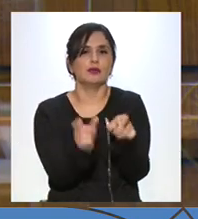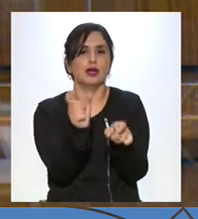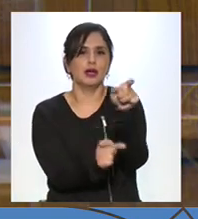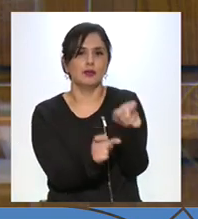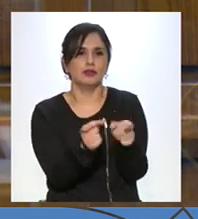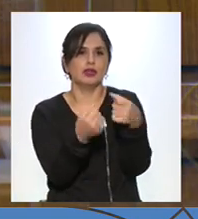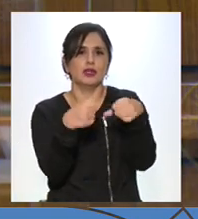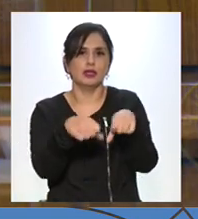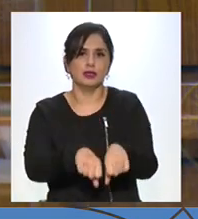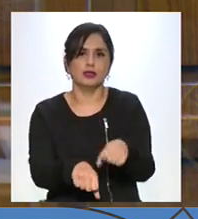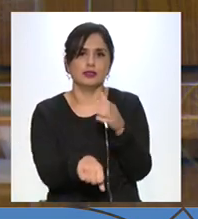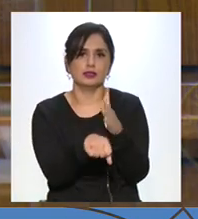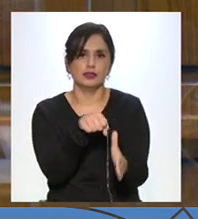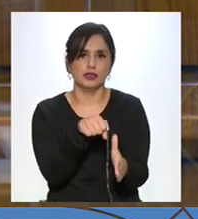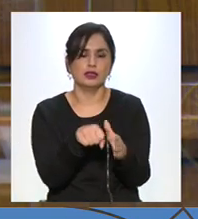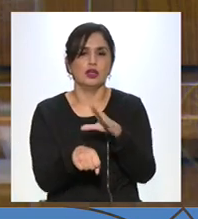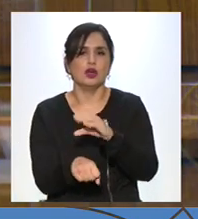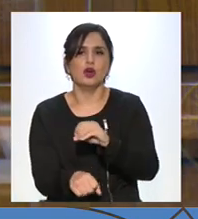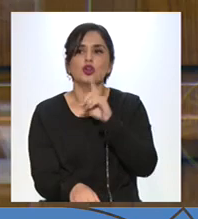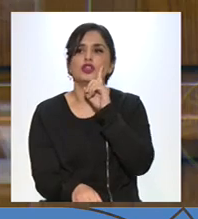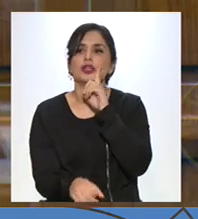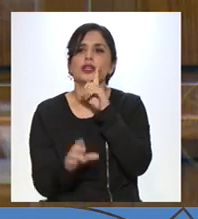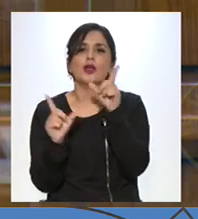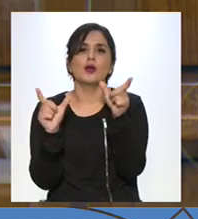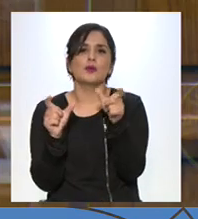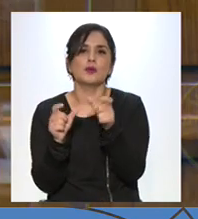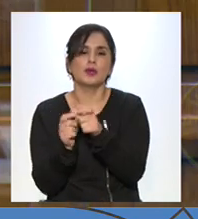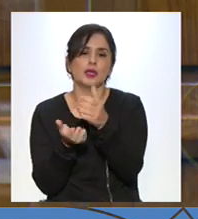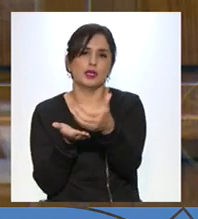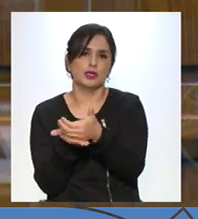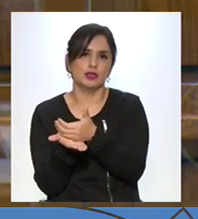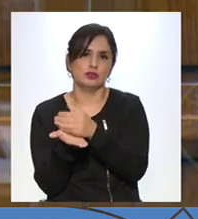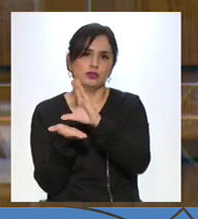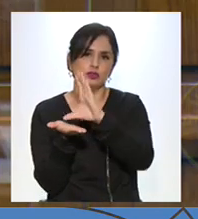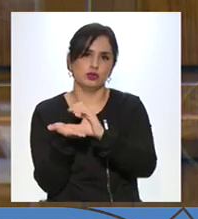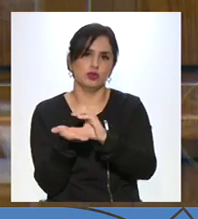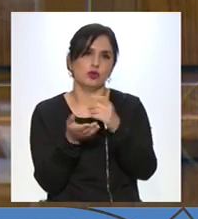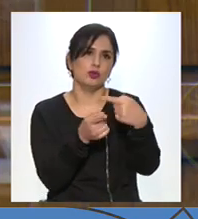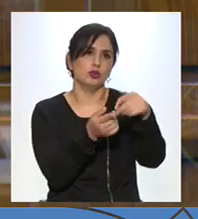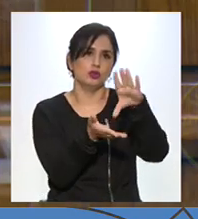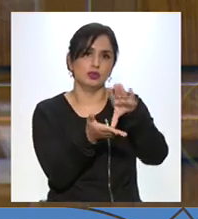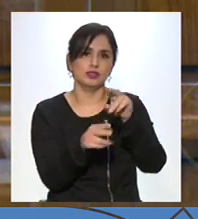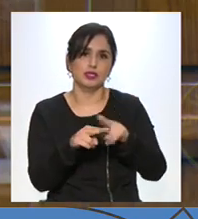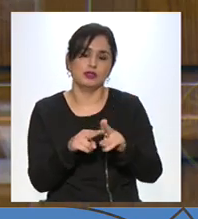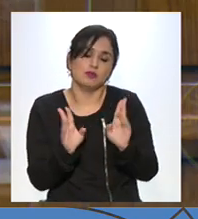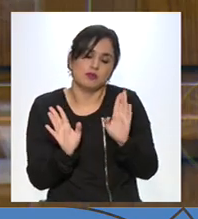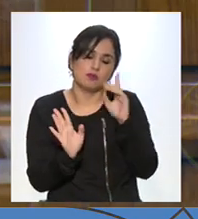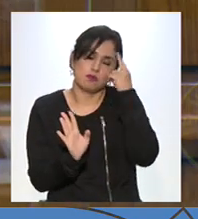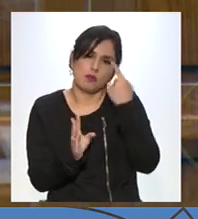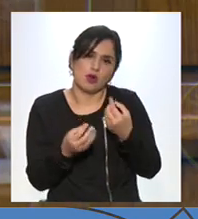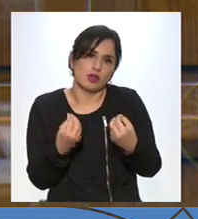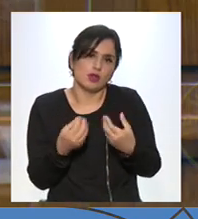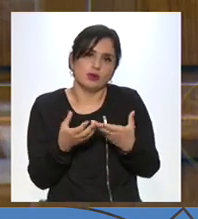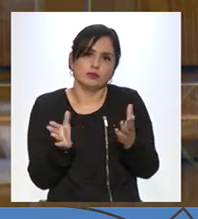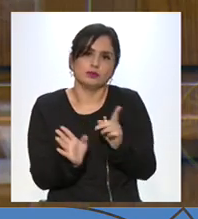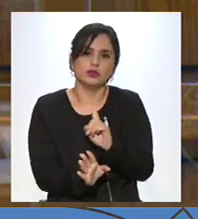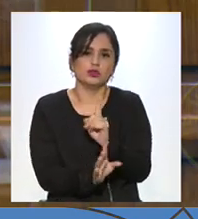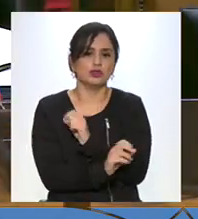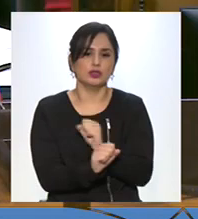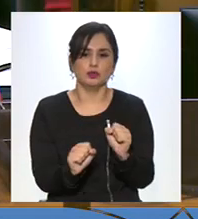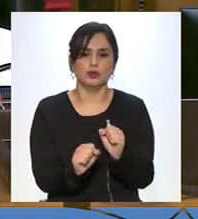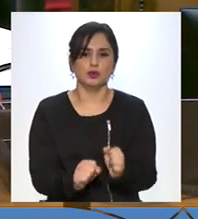habían perdido su empleo o habían tenido disminución de ingresos, como se hizo en otros países. Pero bueno, eso ya no fue